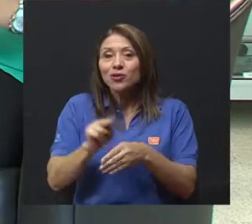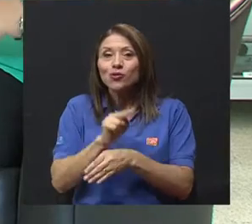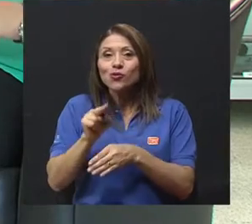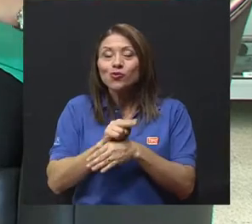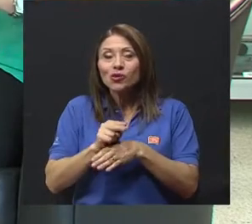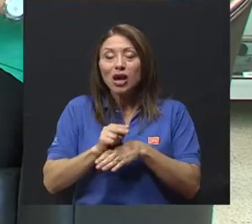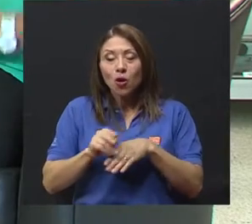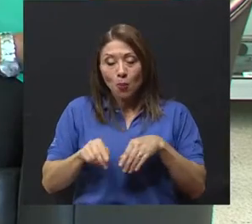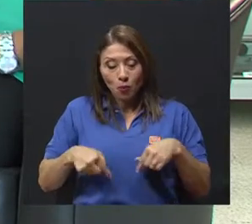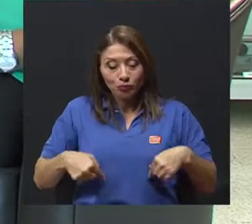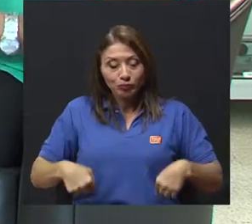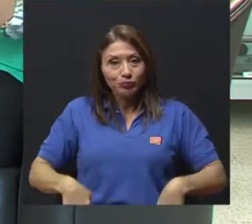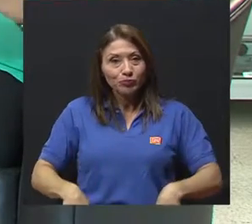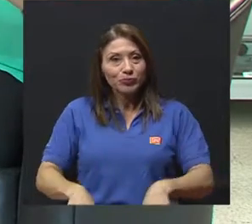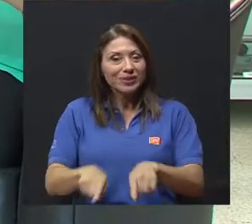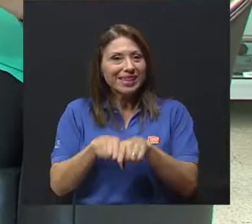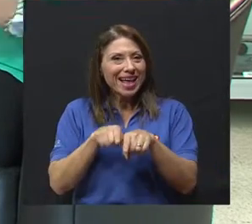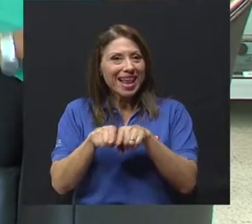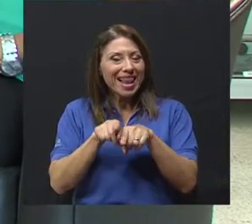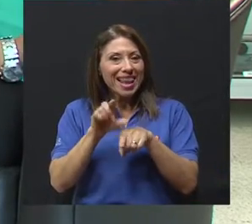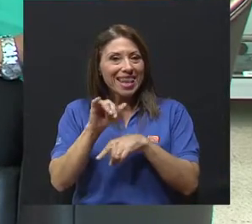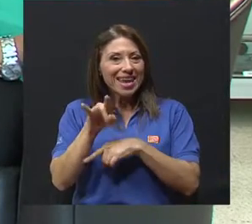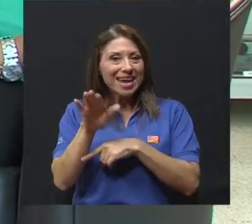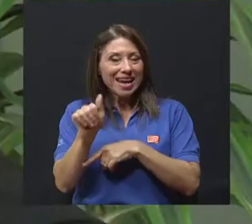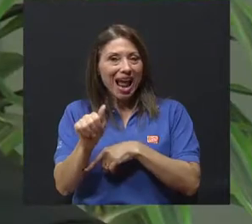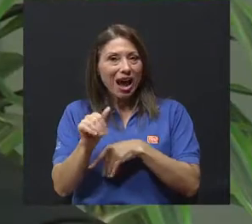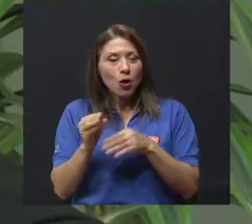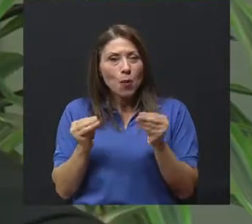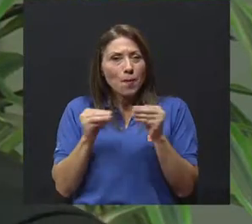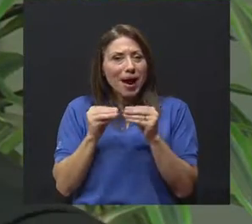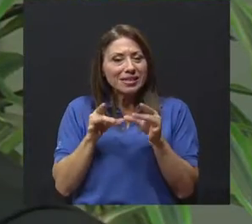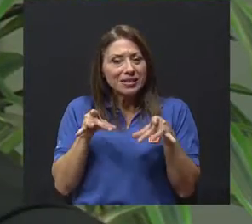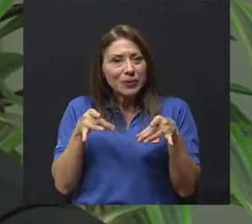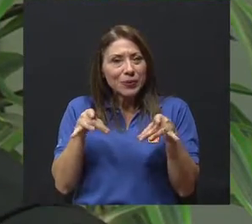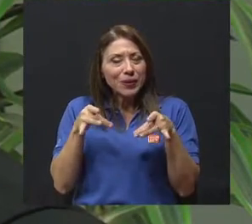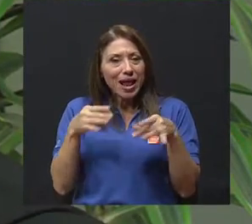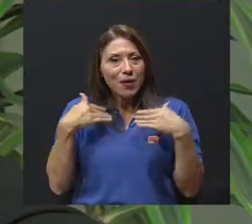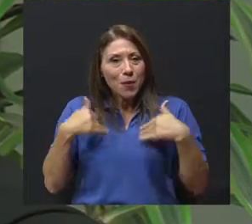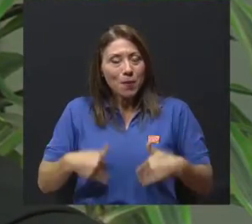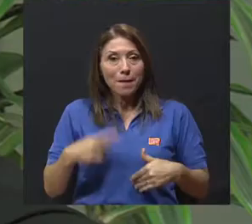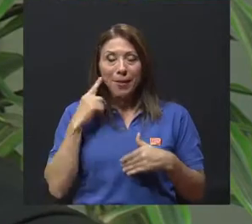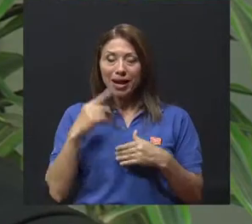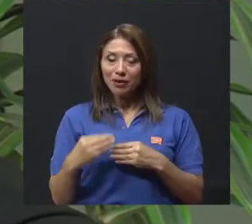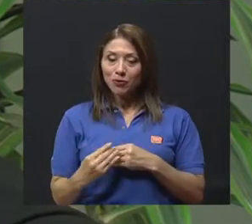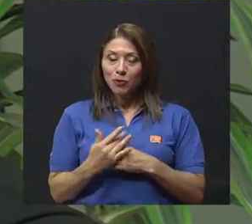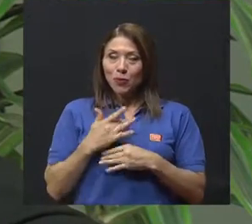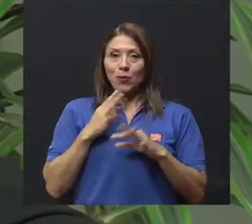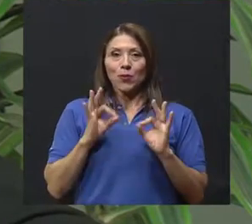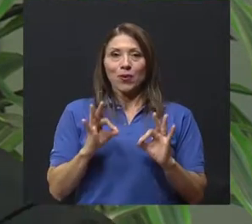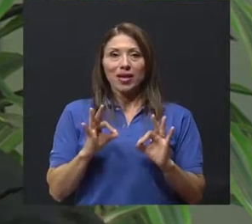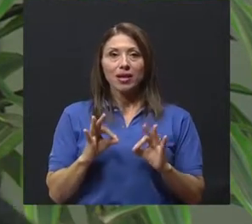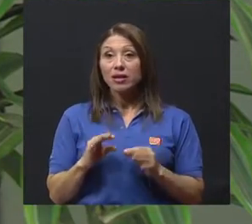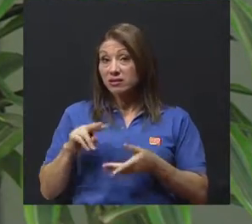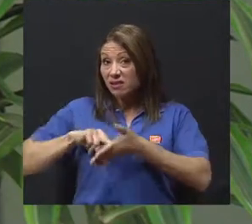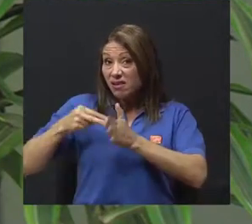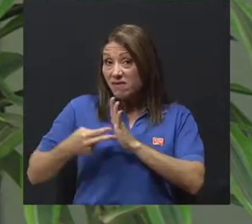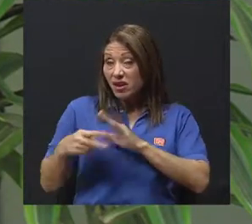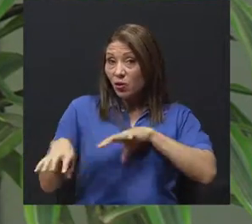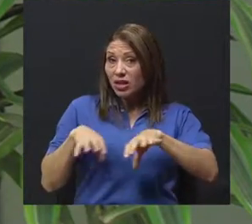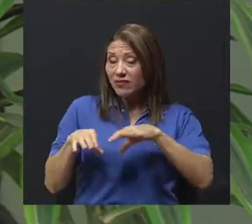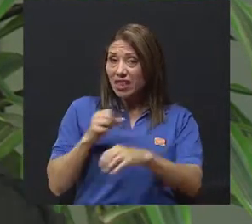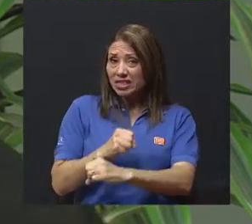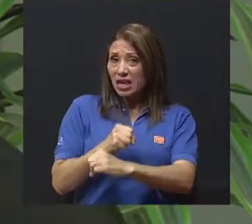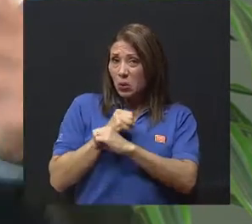muy expuestos muy expuestos a la experiencia que le pregunto porque entonces es una actividad bastante segura no tiene que ir